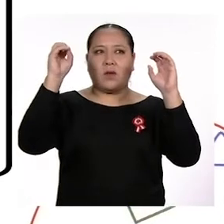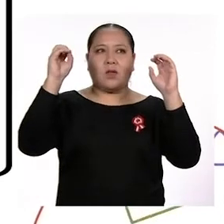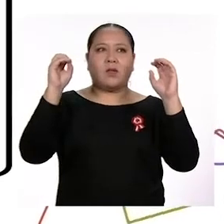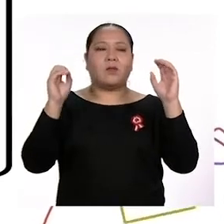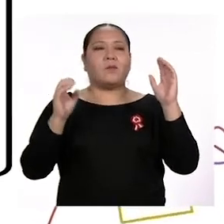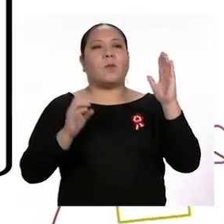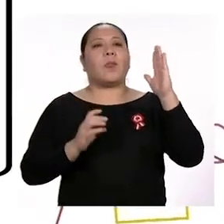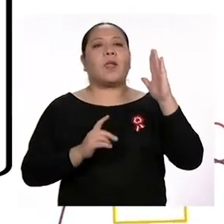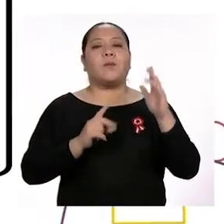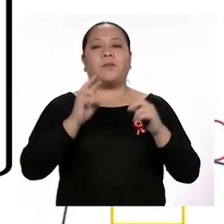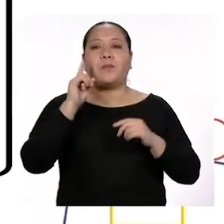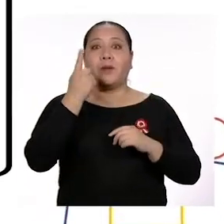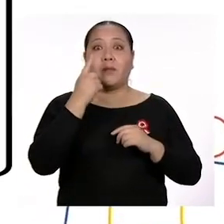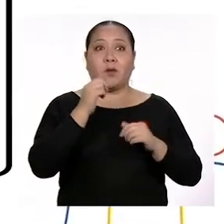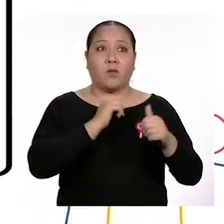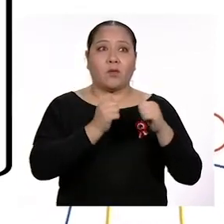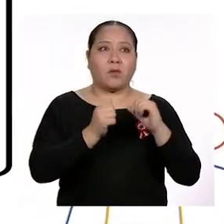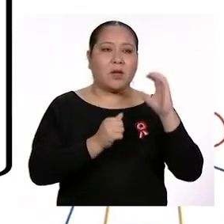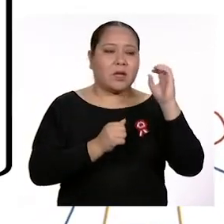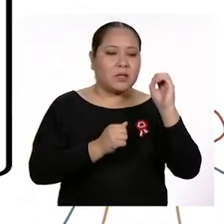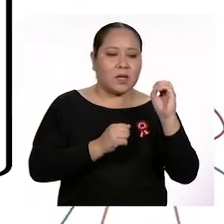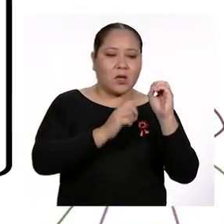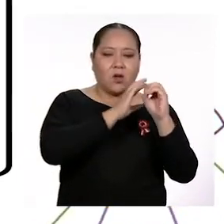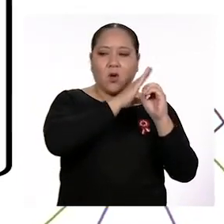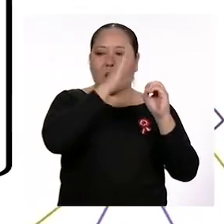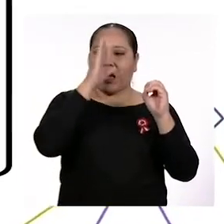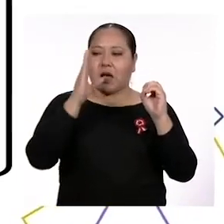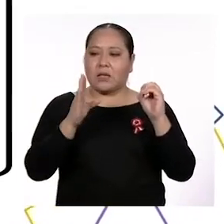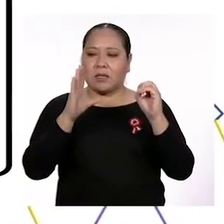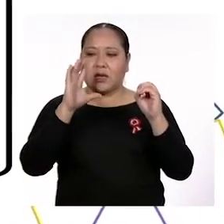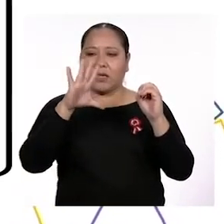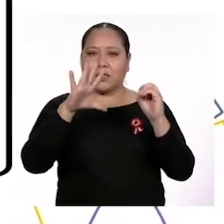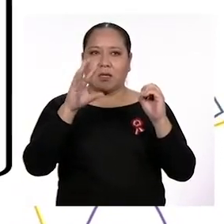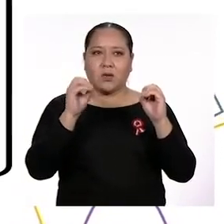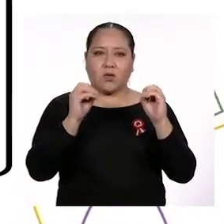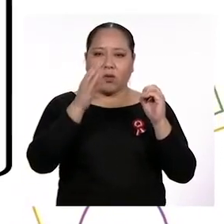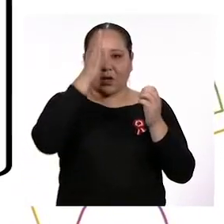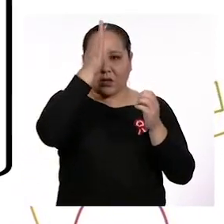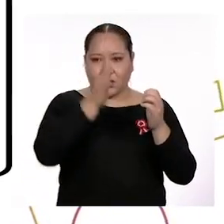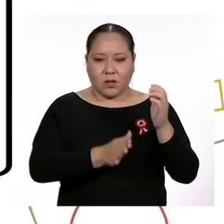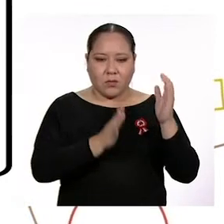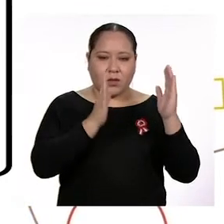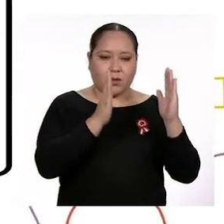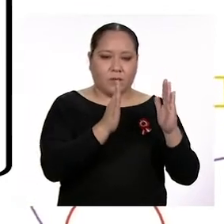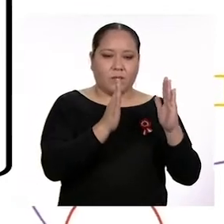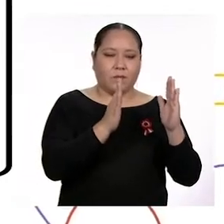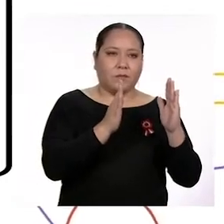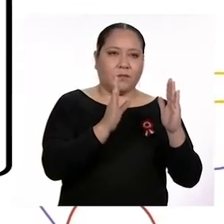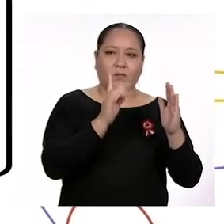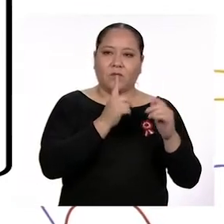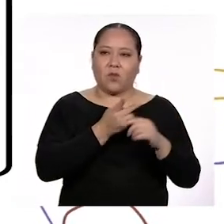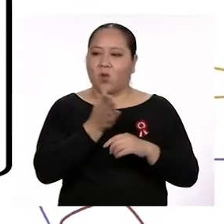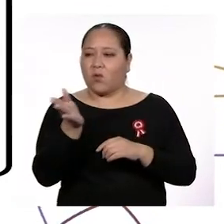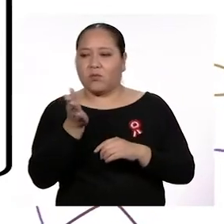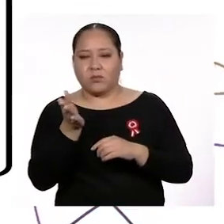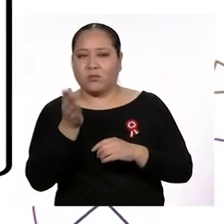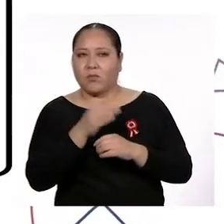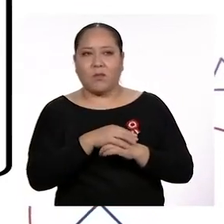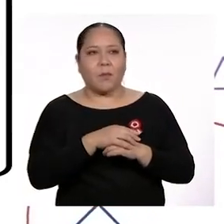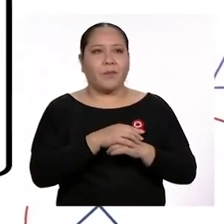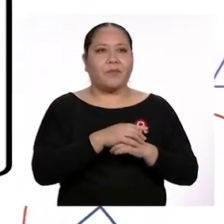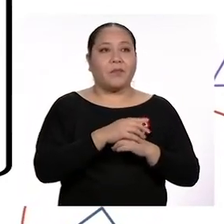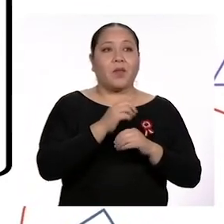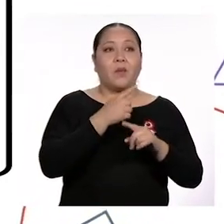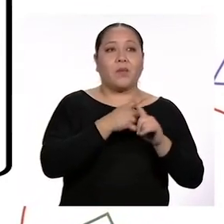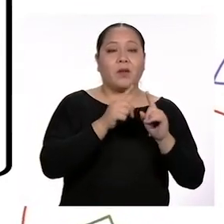desde 0 a 50, o sea que solo avanzamos hasta la mitad de la cancha, no atacamos nada. Pero